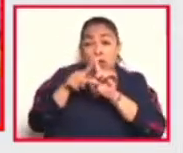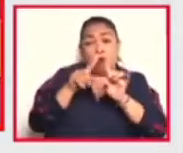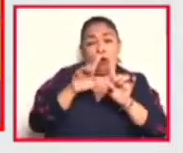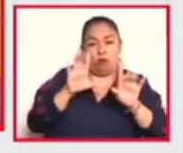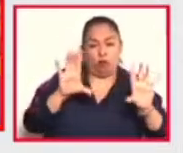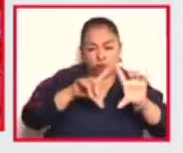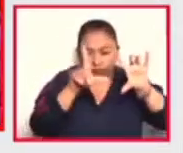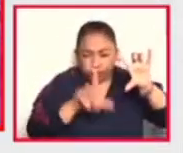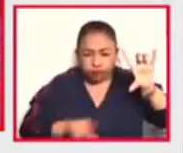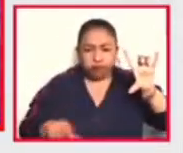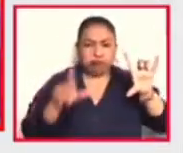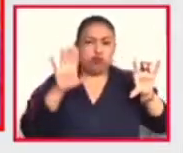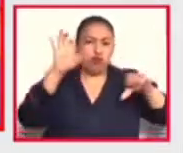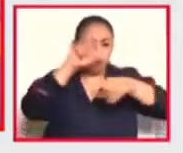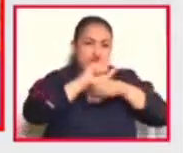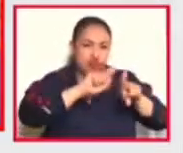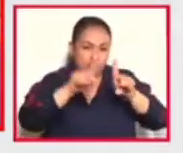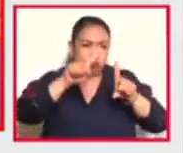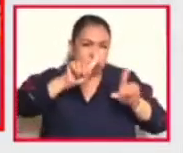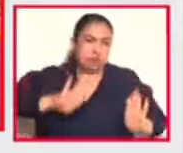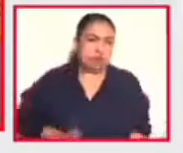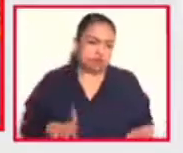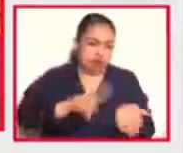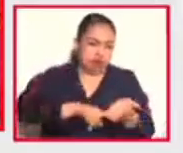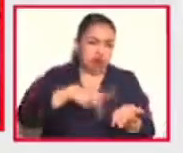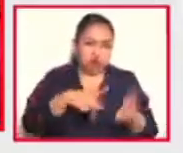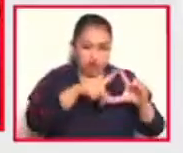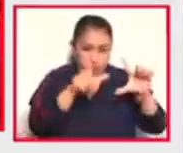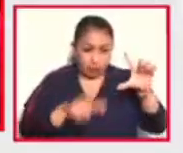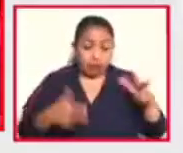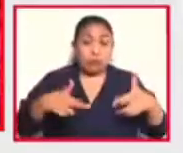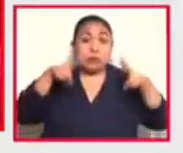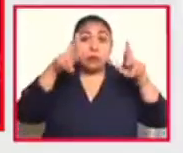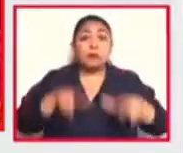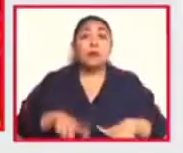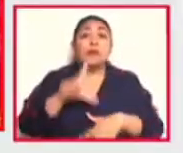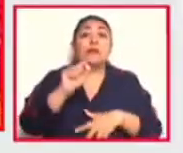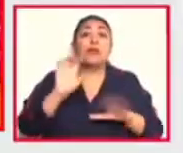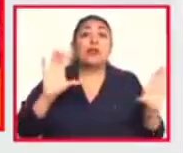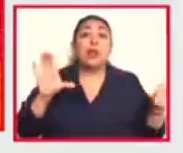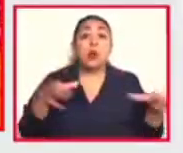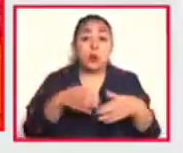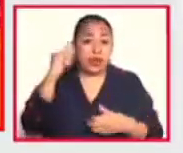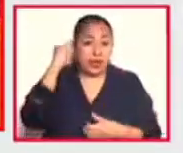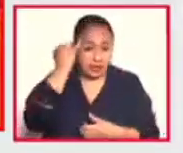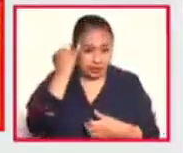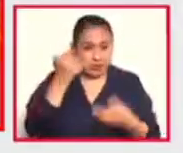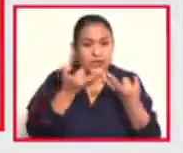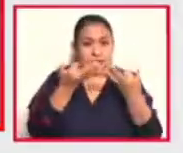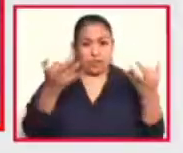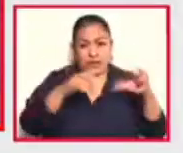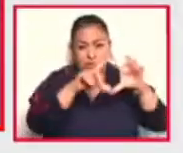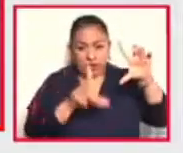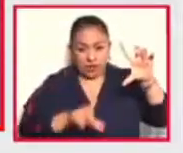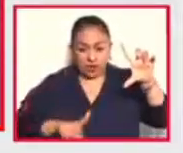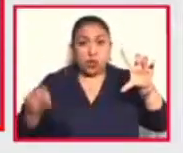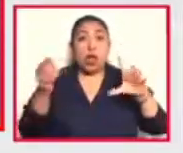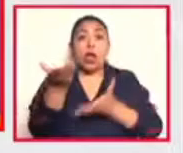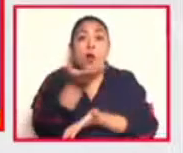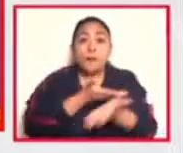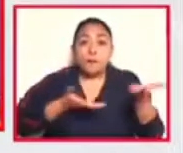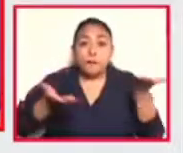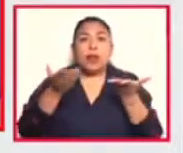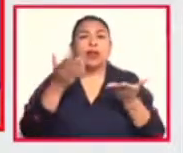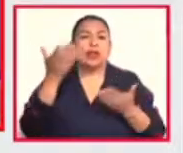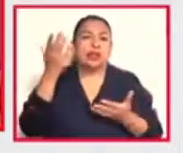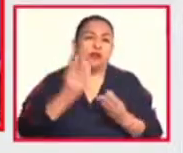diversidad cultural que nos caracteriza, pues en ella están representadas 20 comunidades indígenas del territorio nacional, quienes comparten con nosotros las expresiones